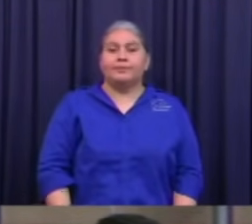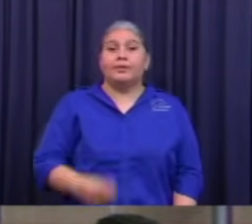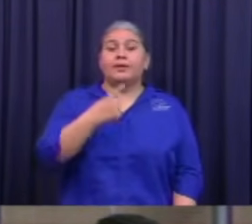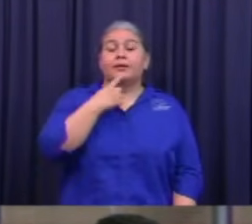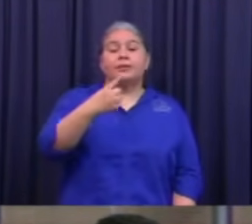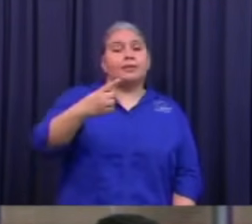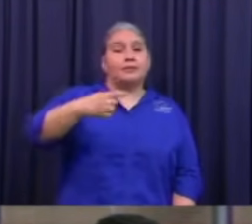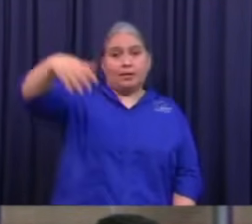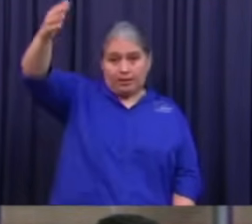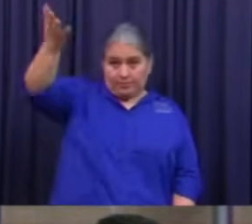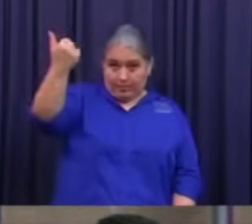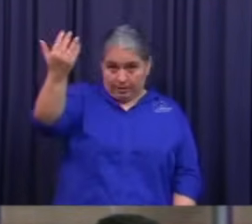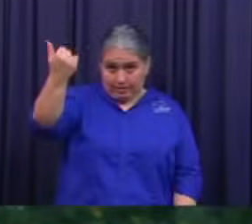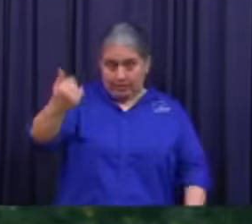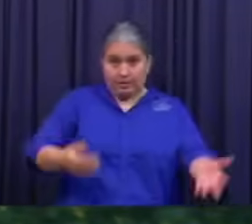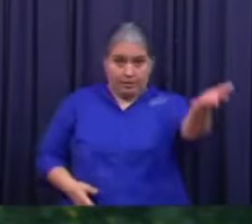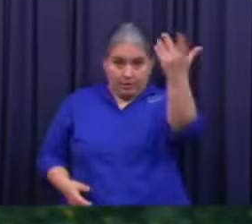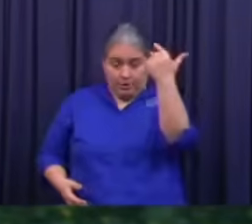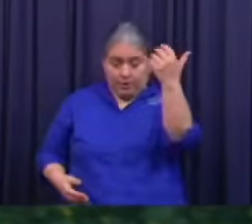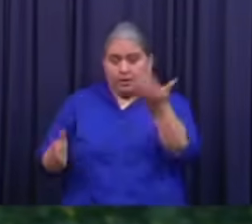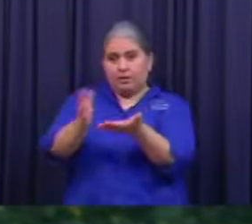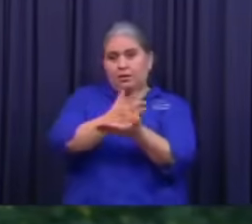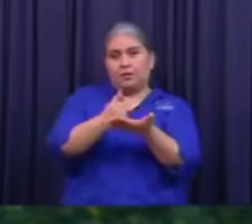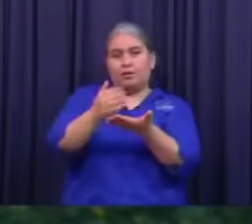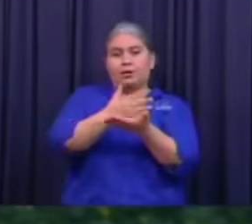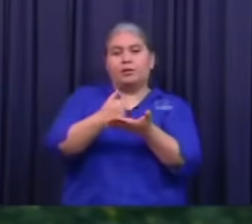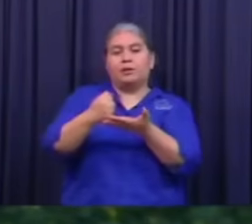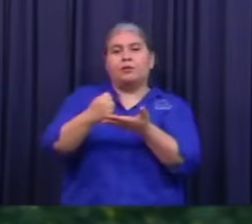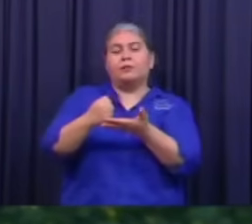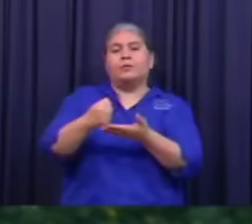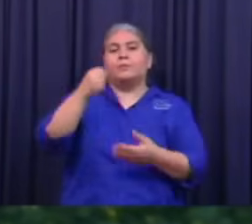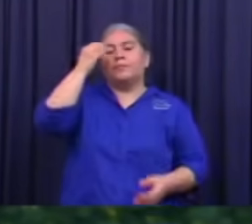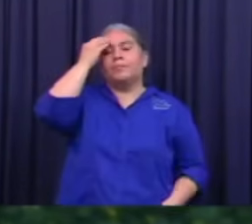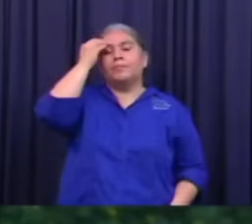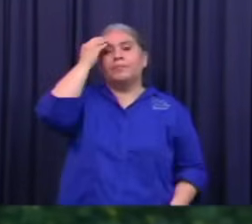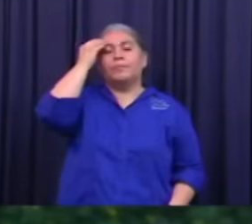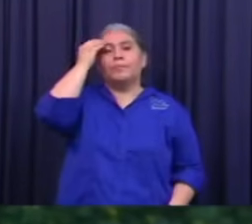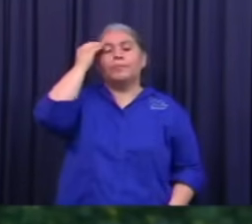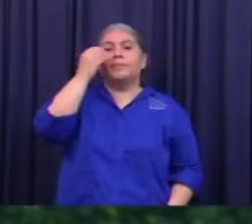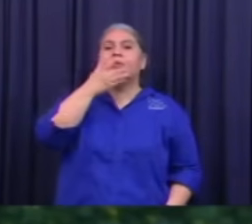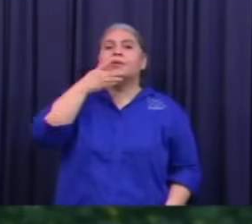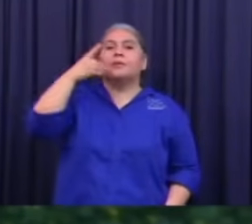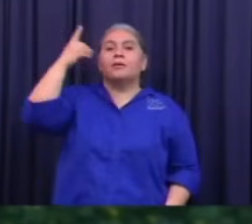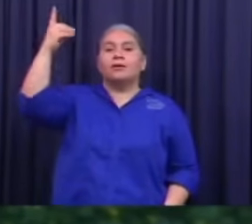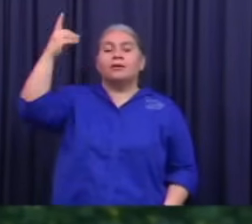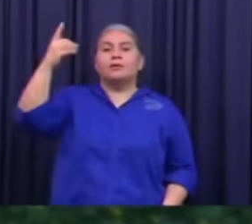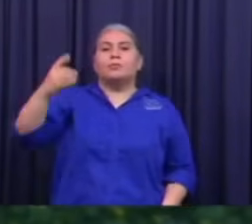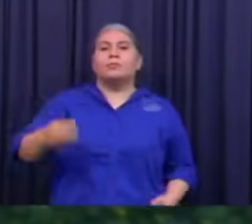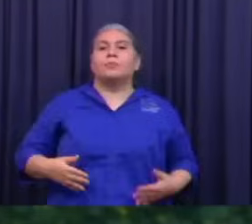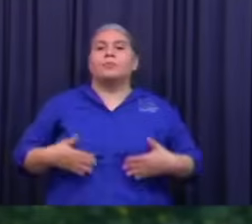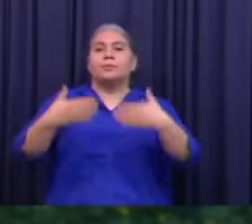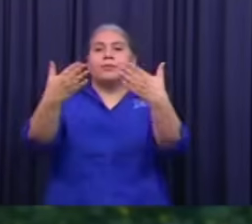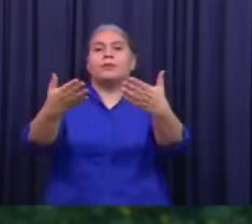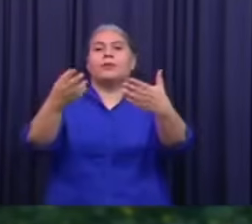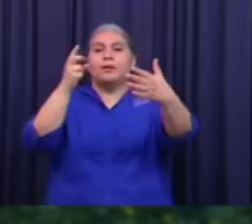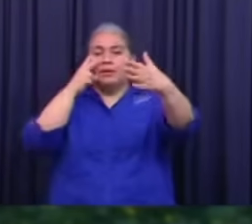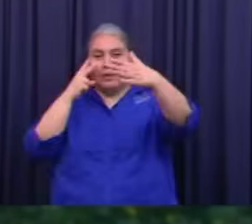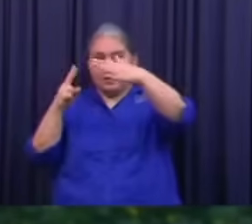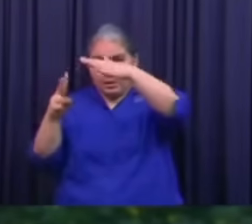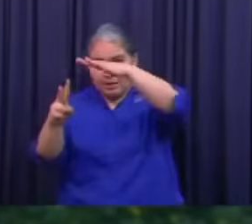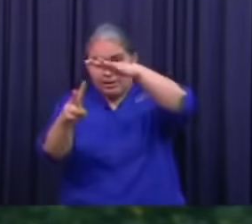ofrendas mande su si Dios te da la visión Dios te da la provisión y aquí Dios da la visión para que haya una